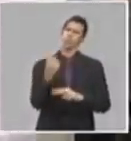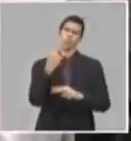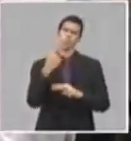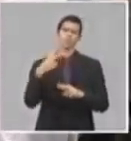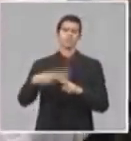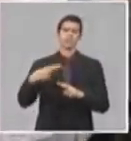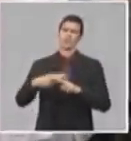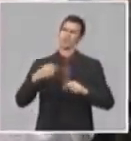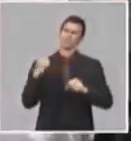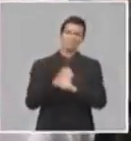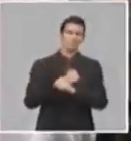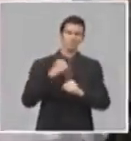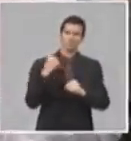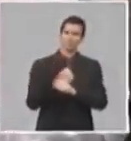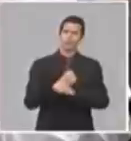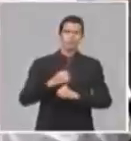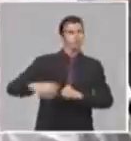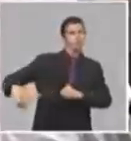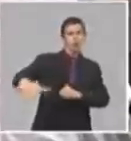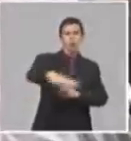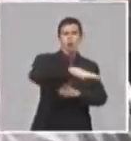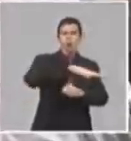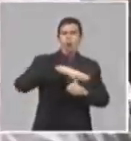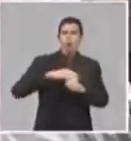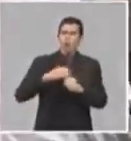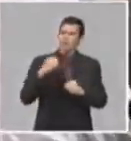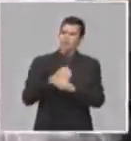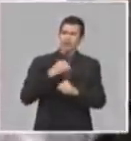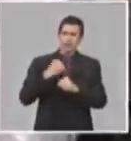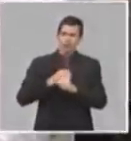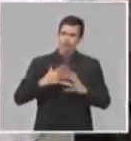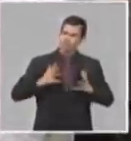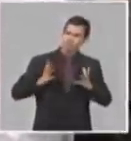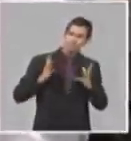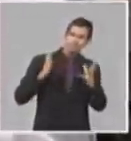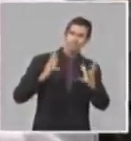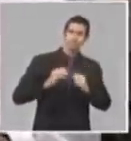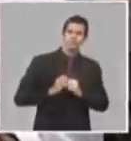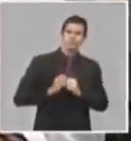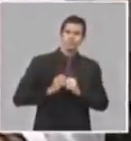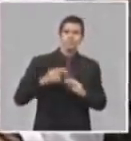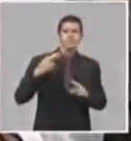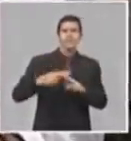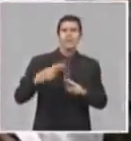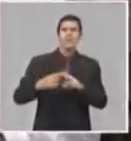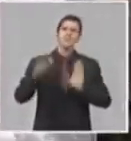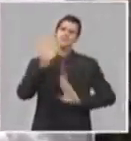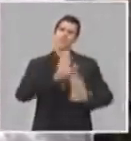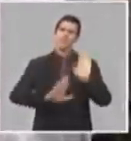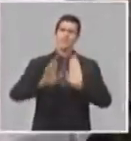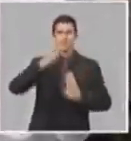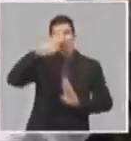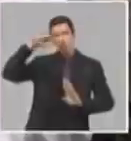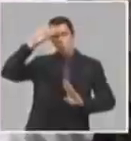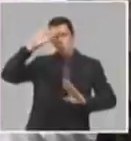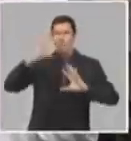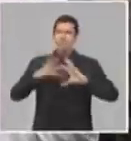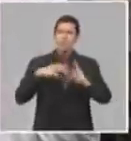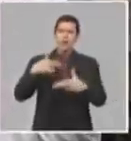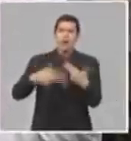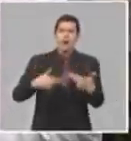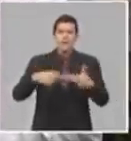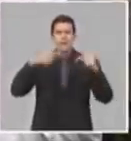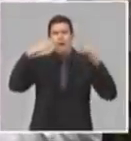todos, entregarnos al trabajo, defender la patria, unirnos realmente todos en